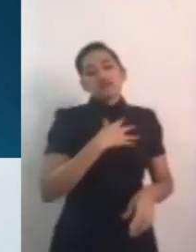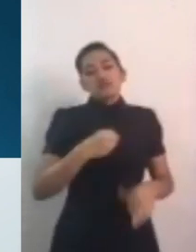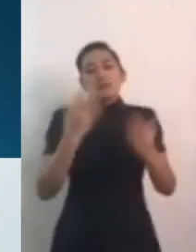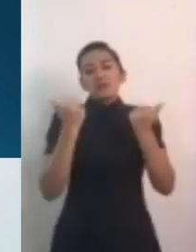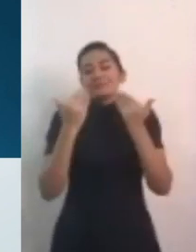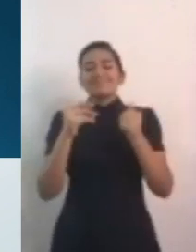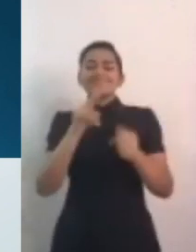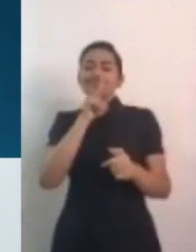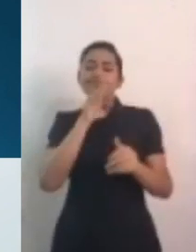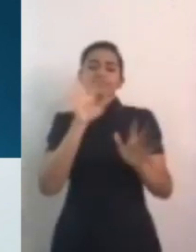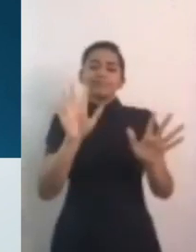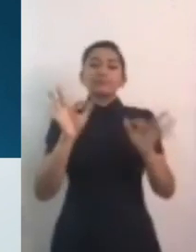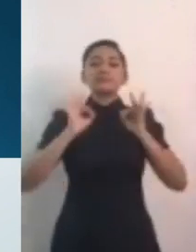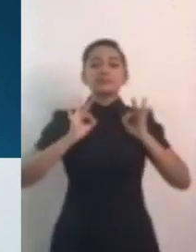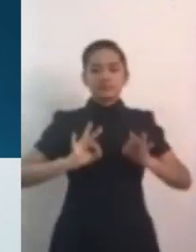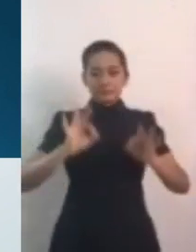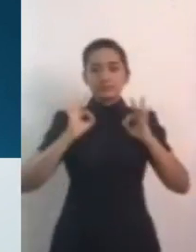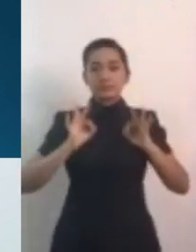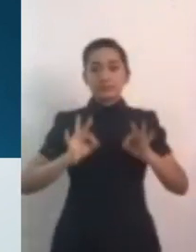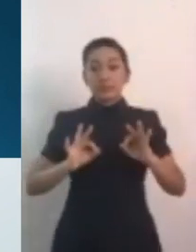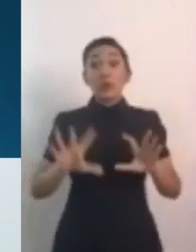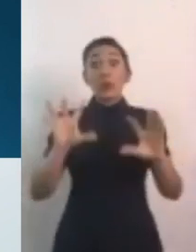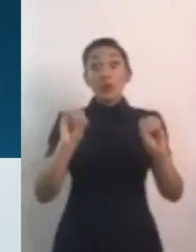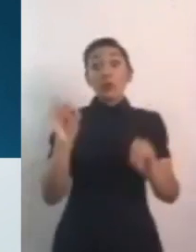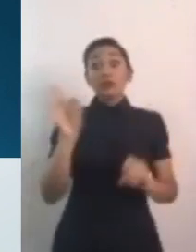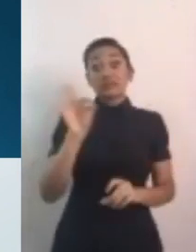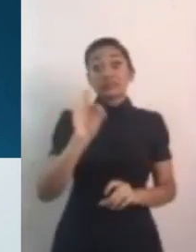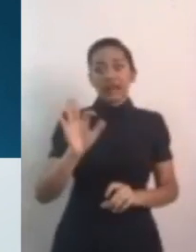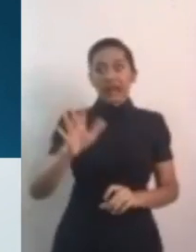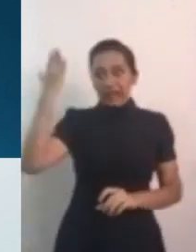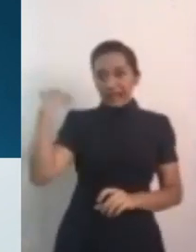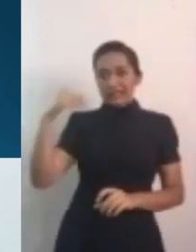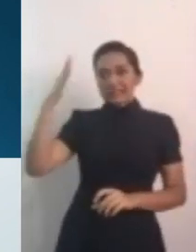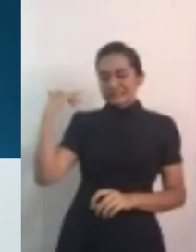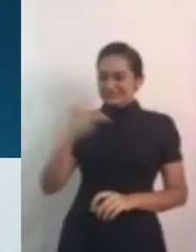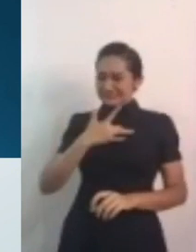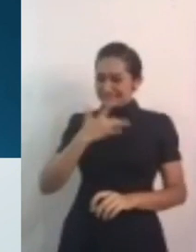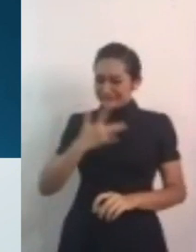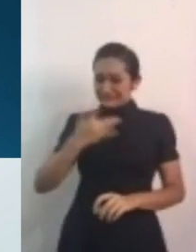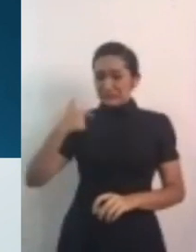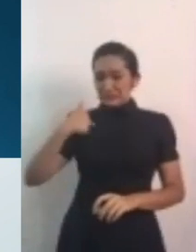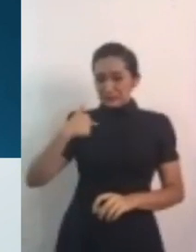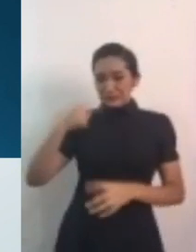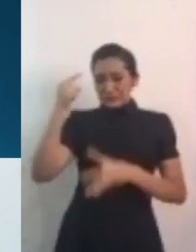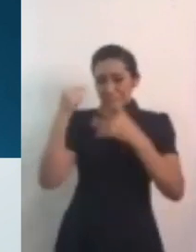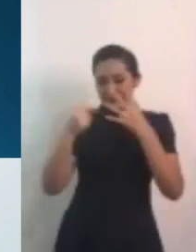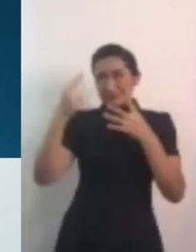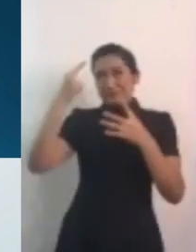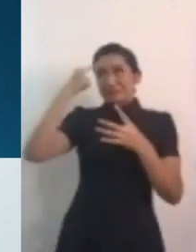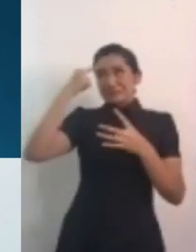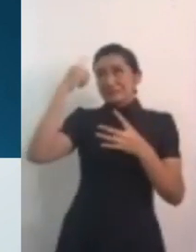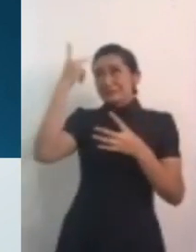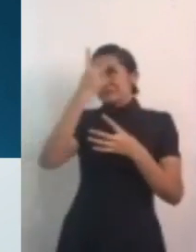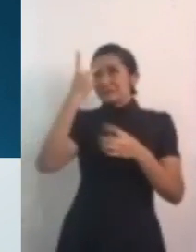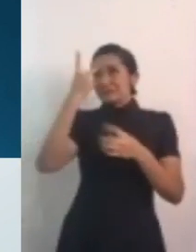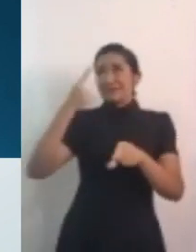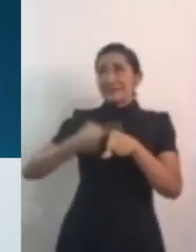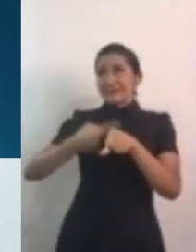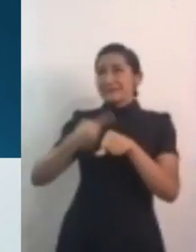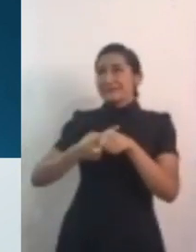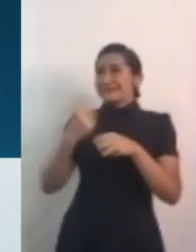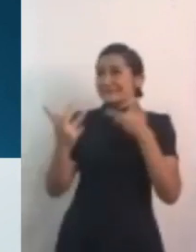Cuando hay una sintomatología psicológica previa, lo que ocurre es que las situaciones demandantes de